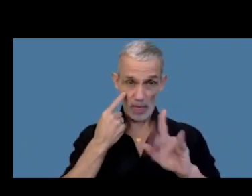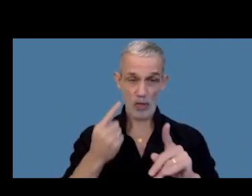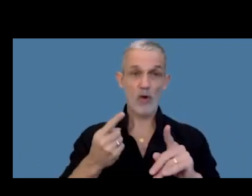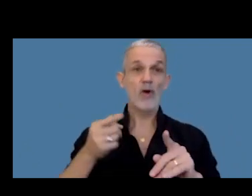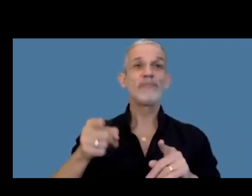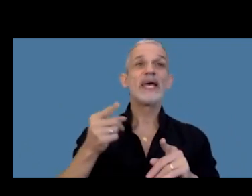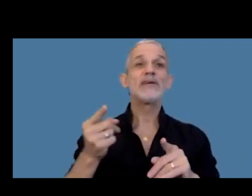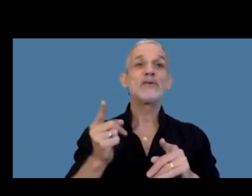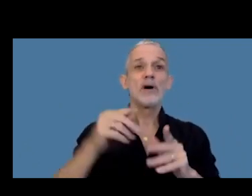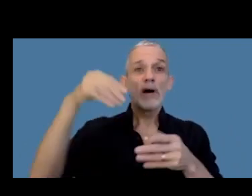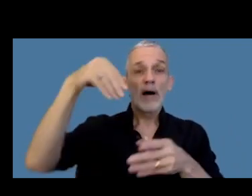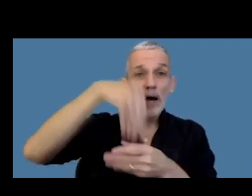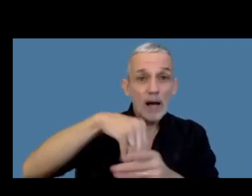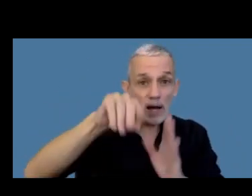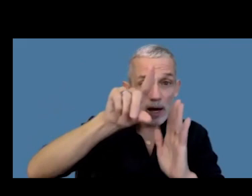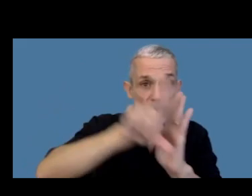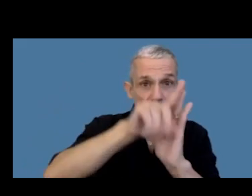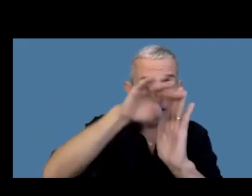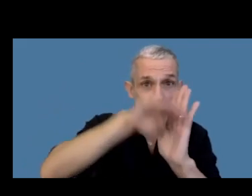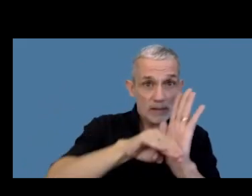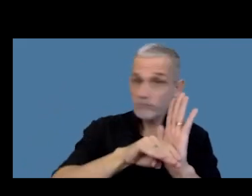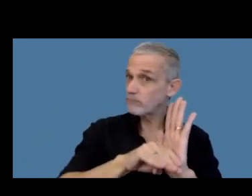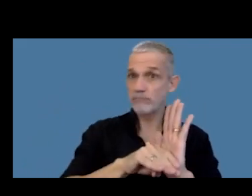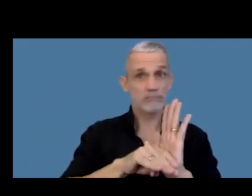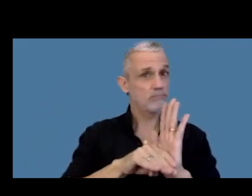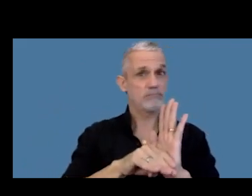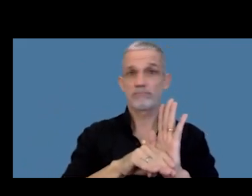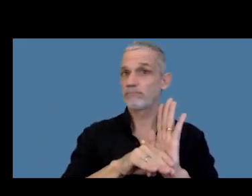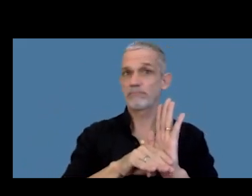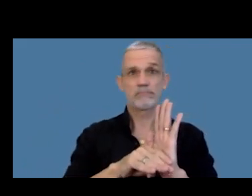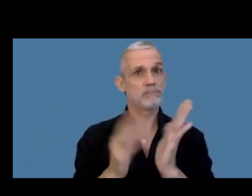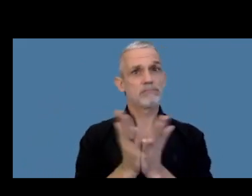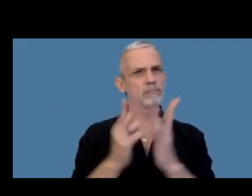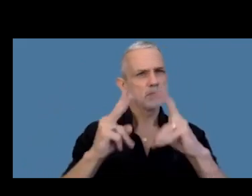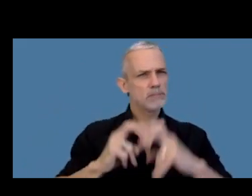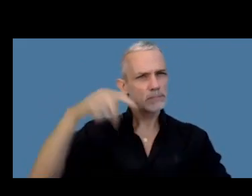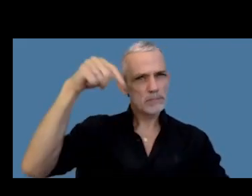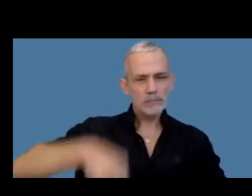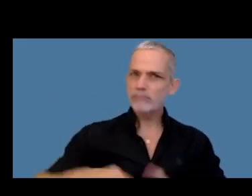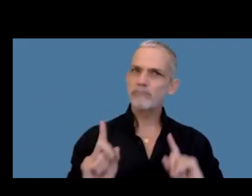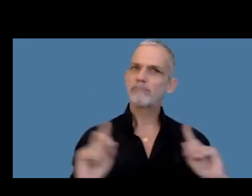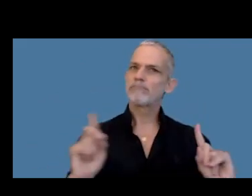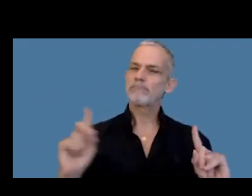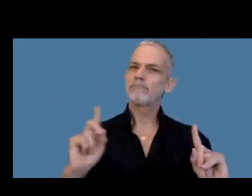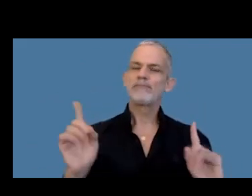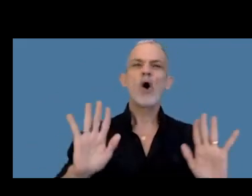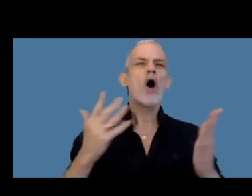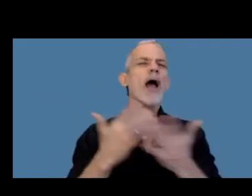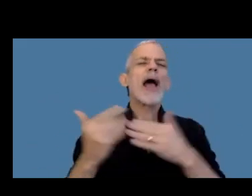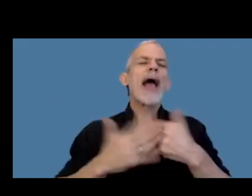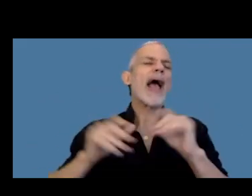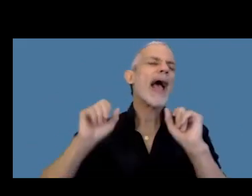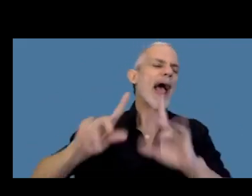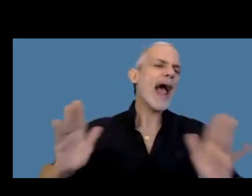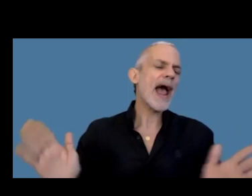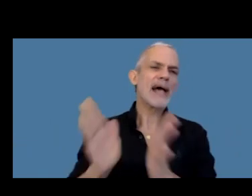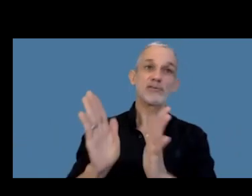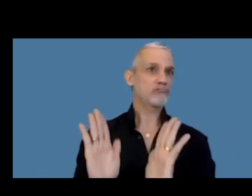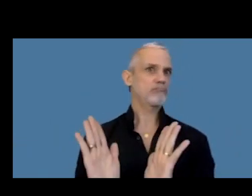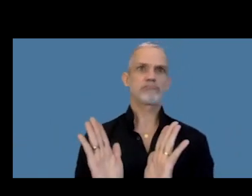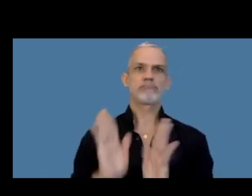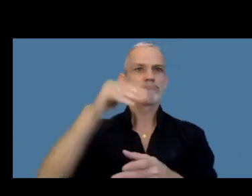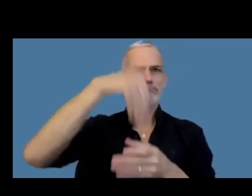están incluidos en lo que vamos a estudiar en el día de hoy. Las prácticas caseras, en principio, no